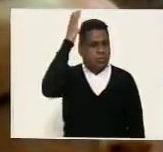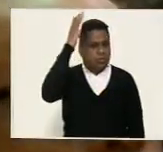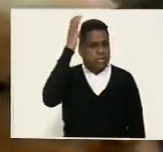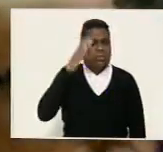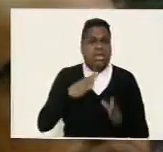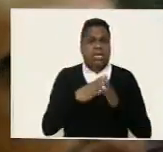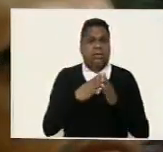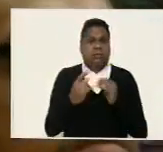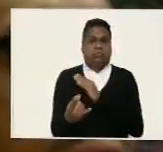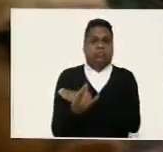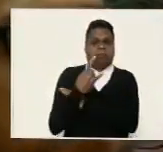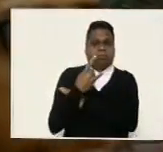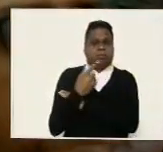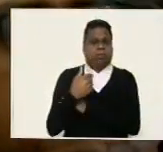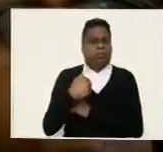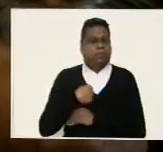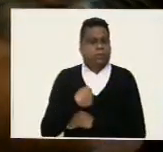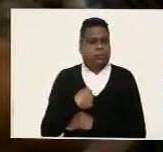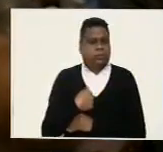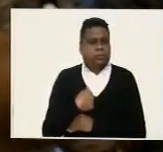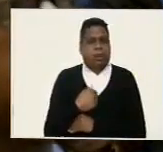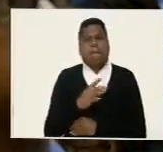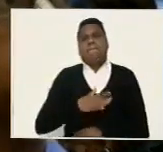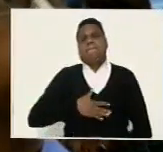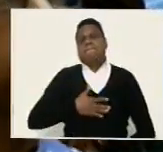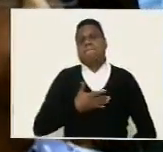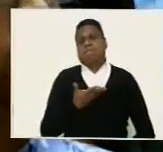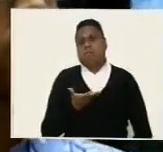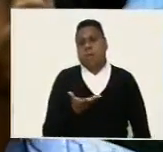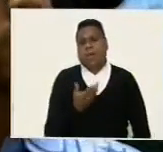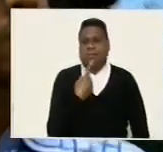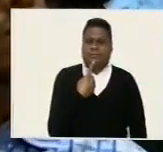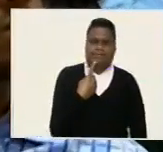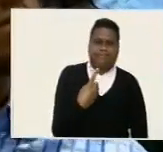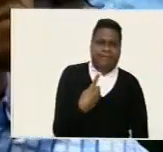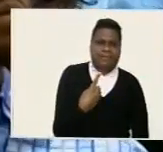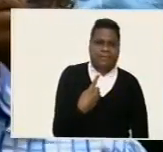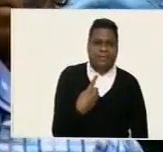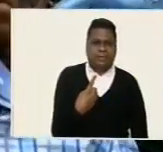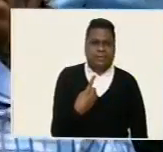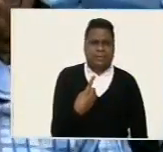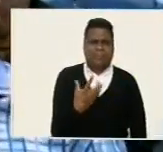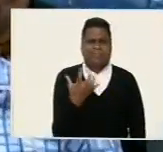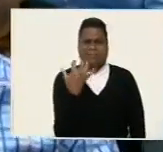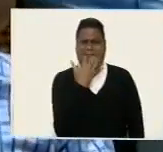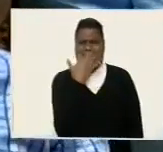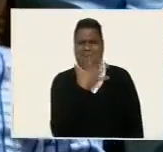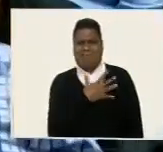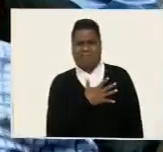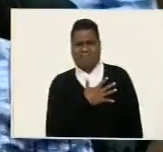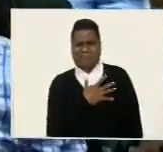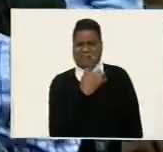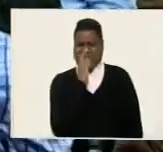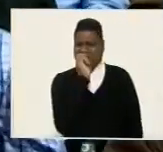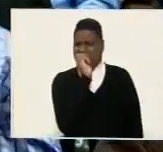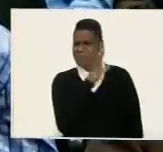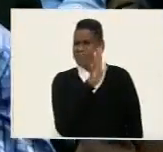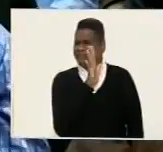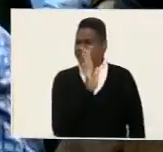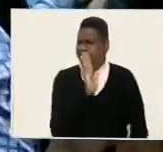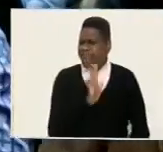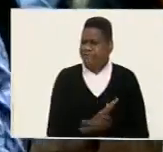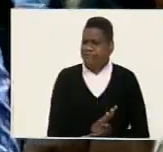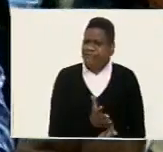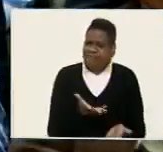mala intención que tienen, podríamos calificarlas de risibles y ridículas. Pero